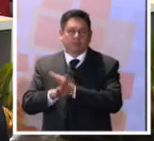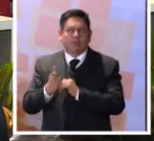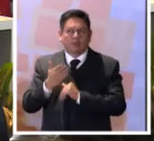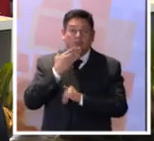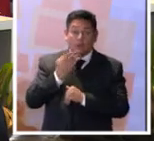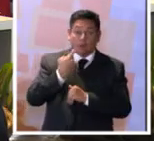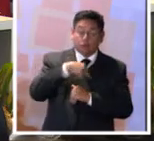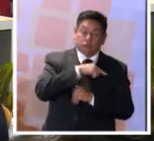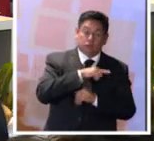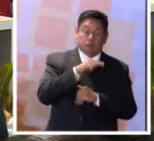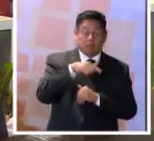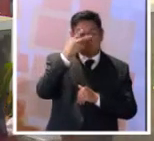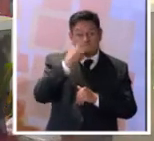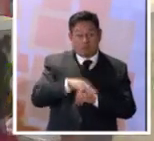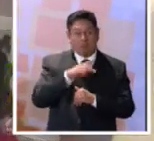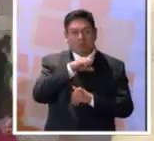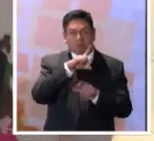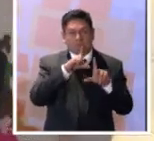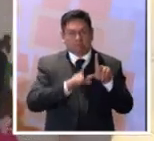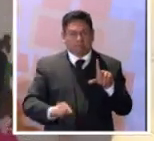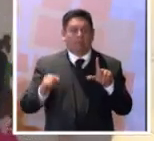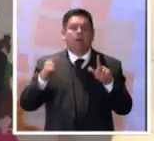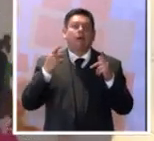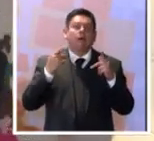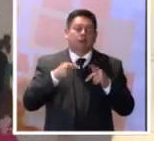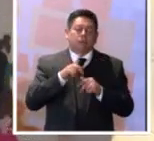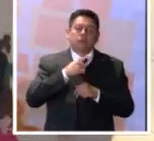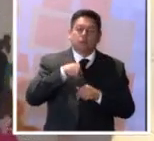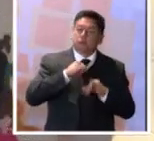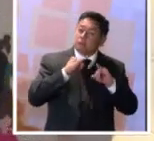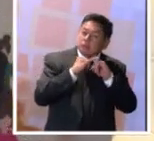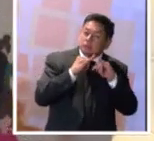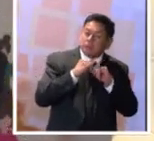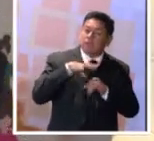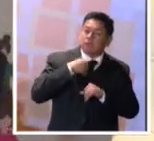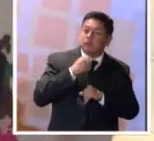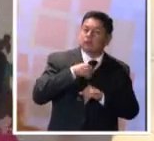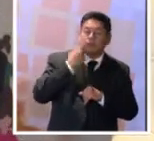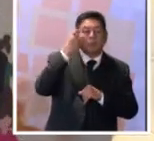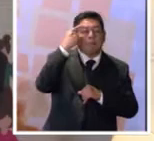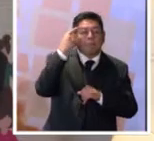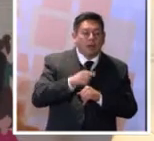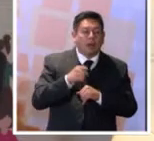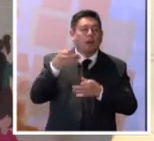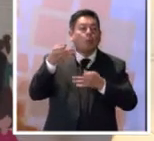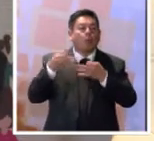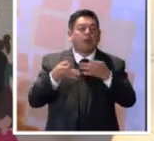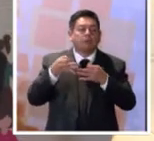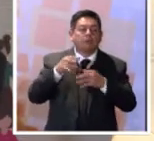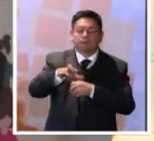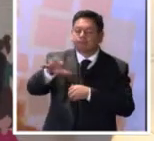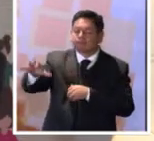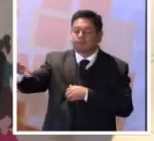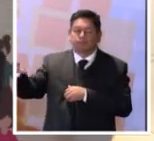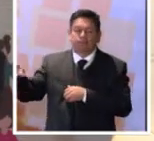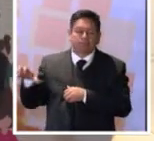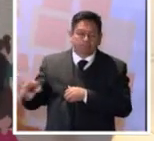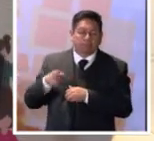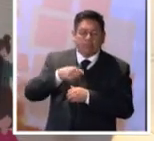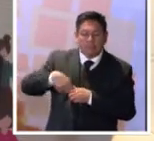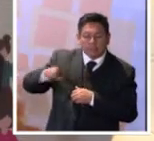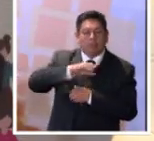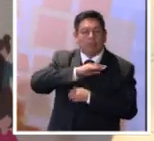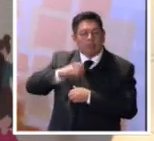hecho, un gran pacto para introducir la perspectiva de género en los órganos impartidores de justicia, primero, estableciendo